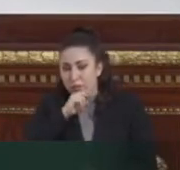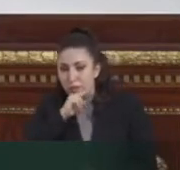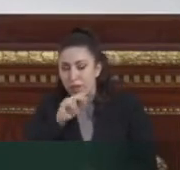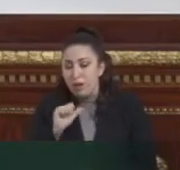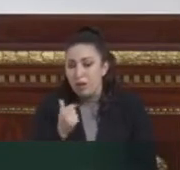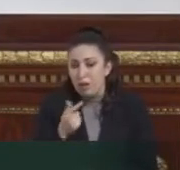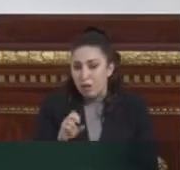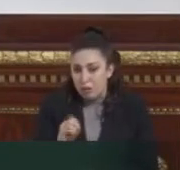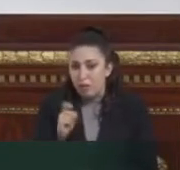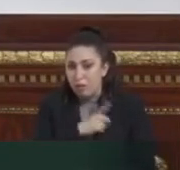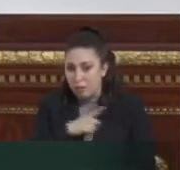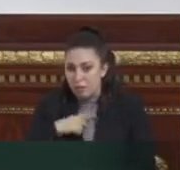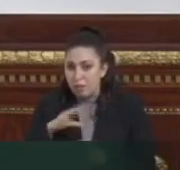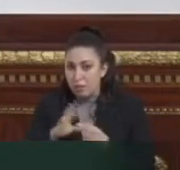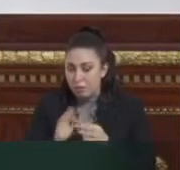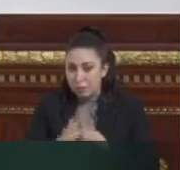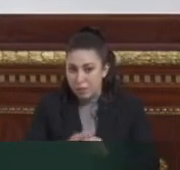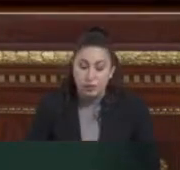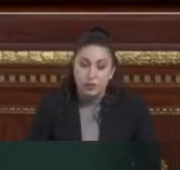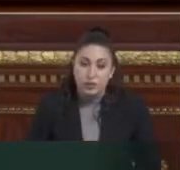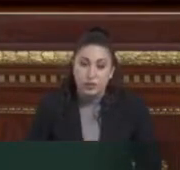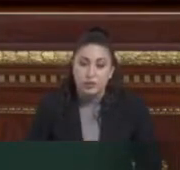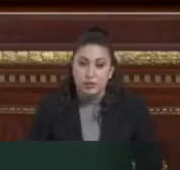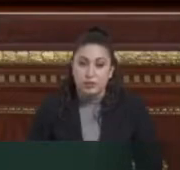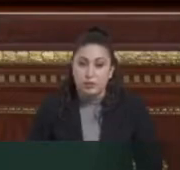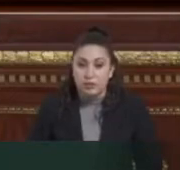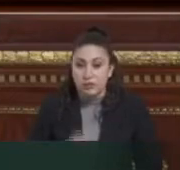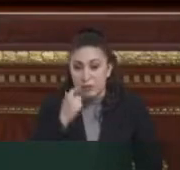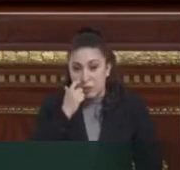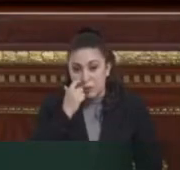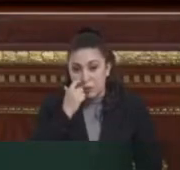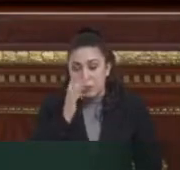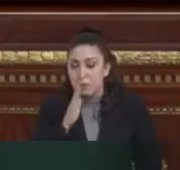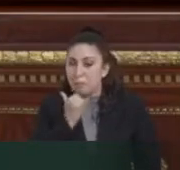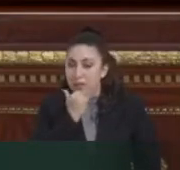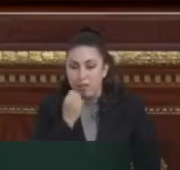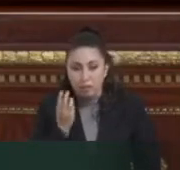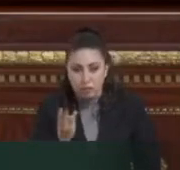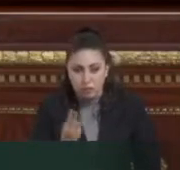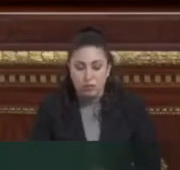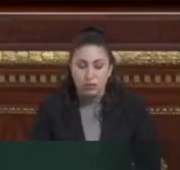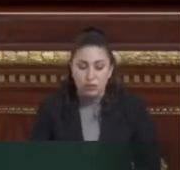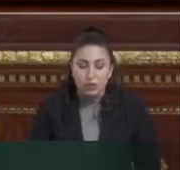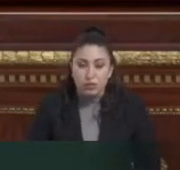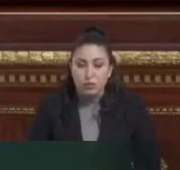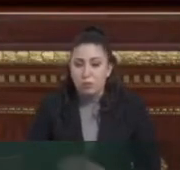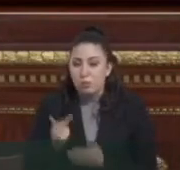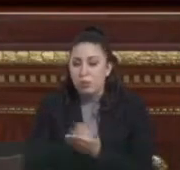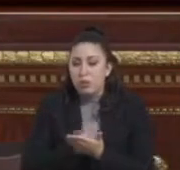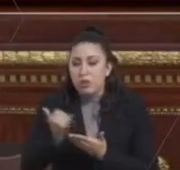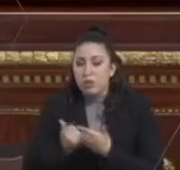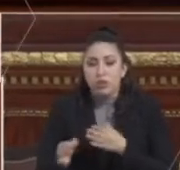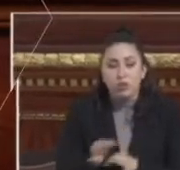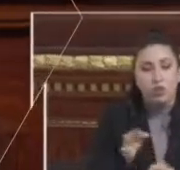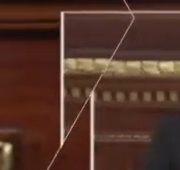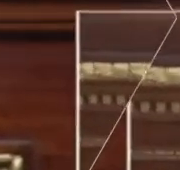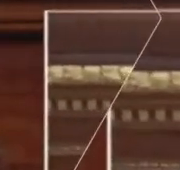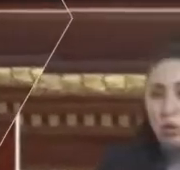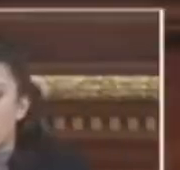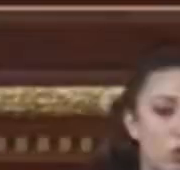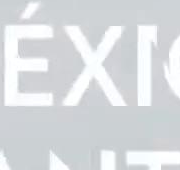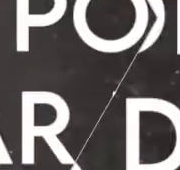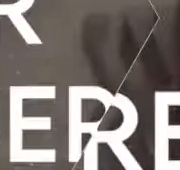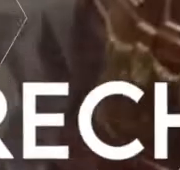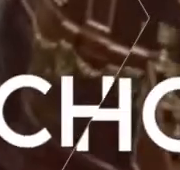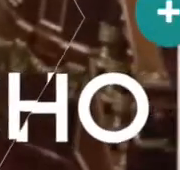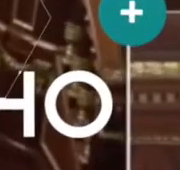de Participación Ciudadana y el objetivo social de redistribuir los recursos y fortalecer el tejido social de la comunidad.